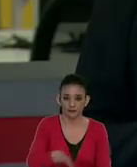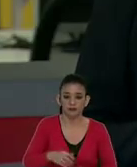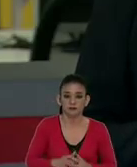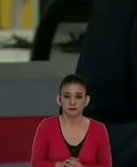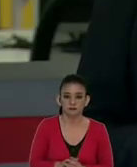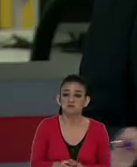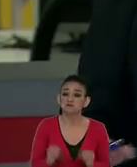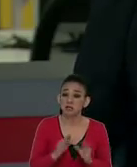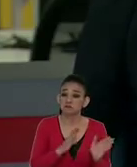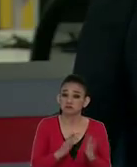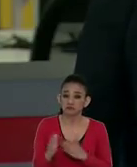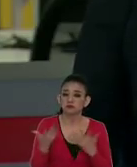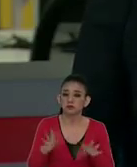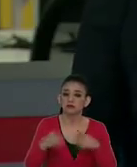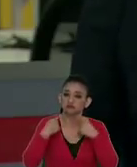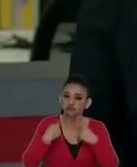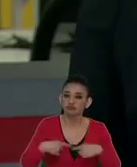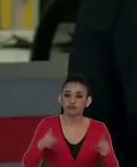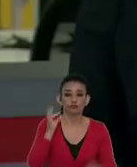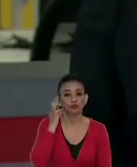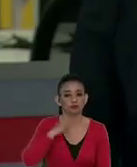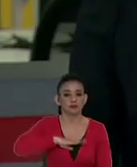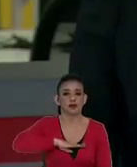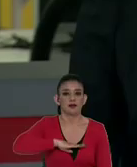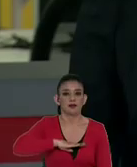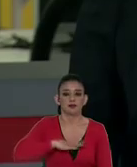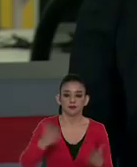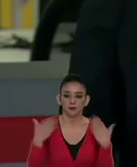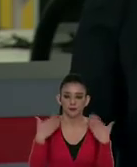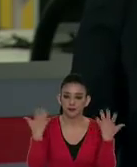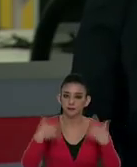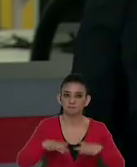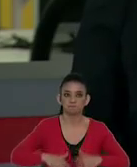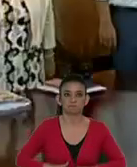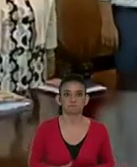fueron anunciadas por la alcaldesa Cintia Viteri.